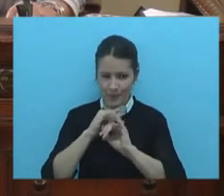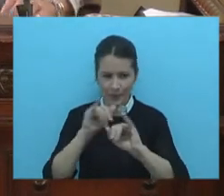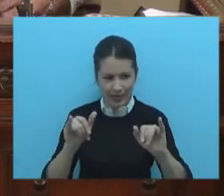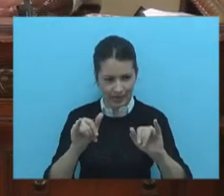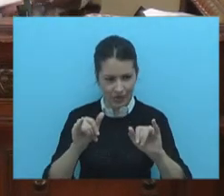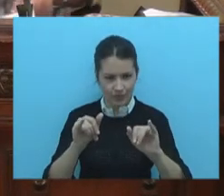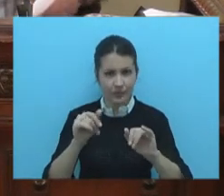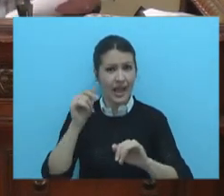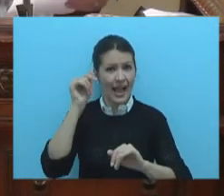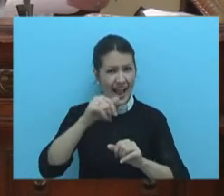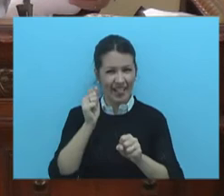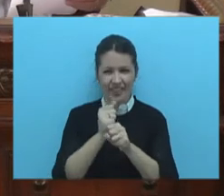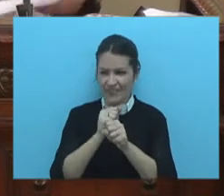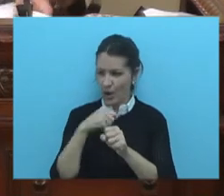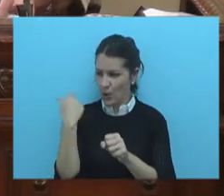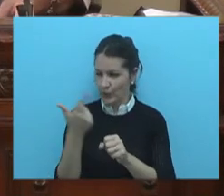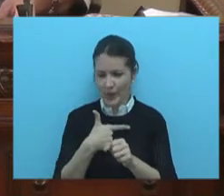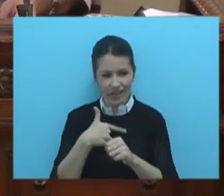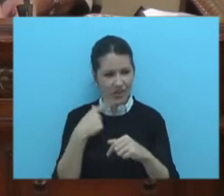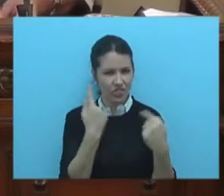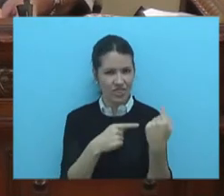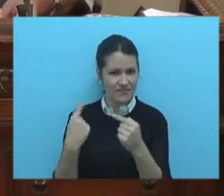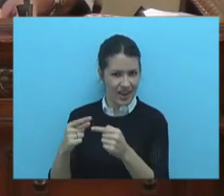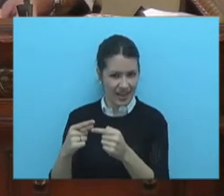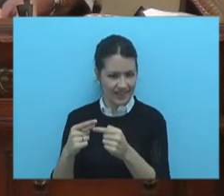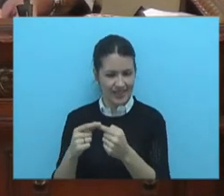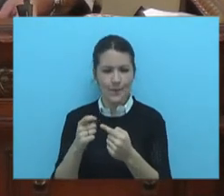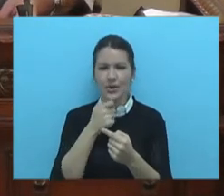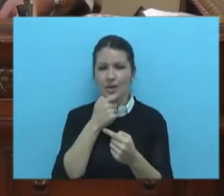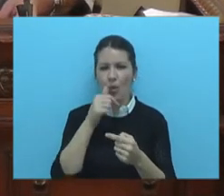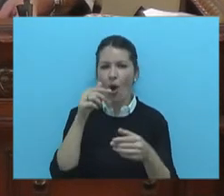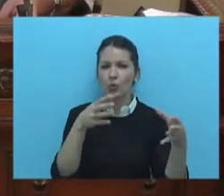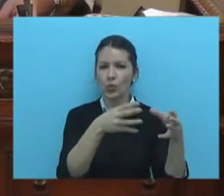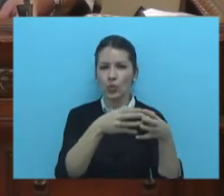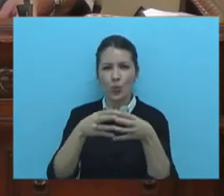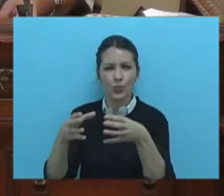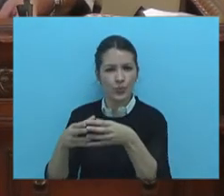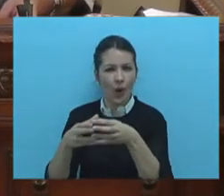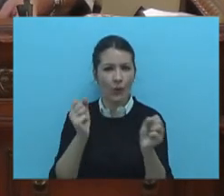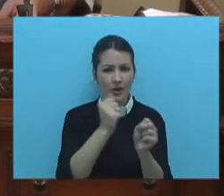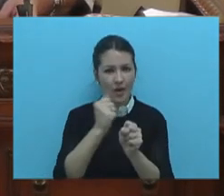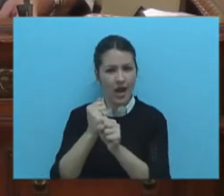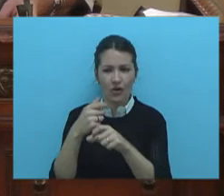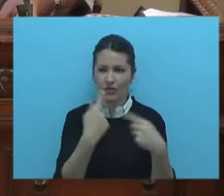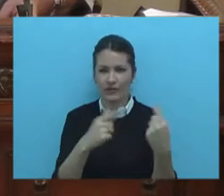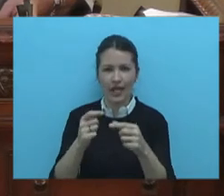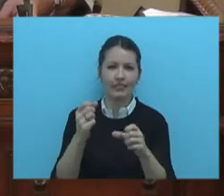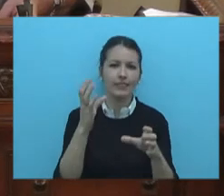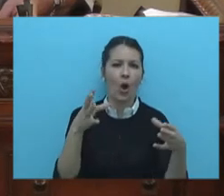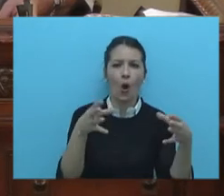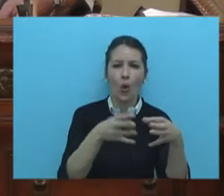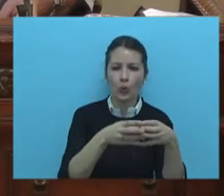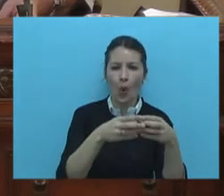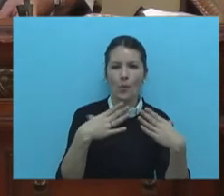hay distintas comisiones, ¿no es cierto?, de salud, de educación, de asuntos constitucionales, que es toda la